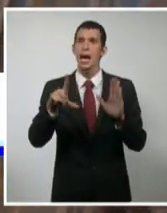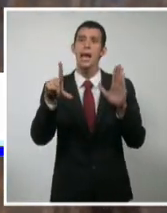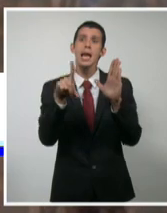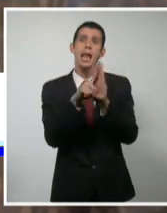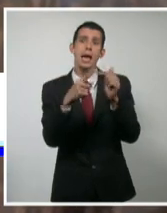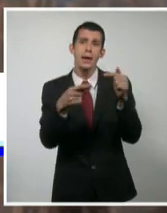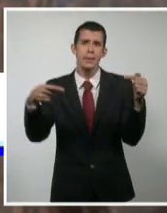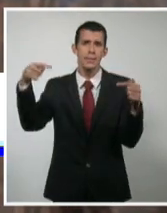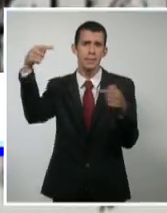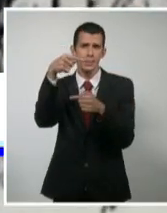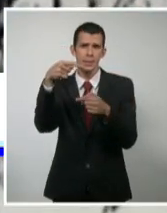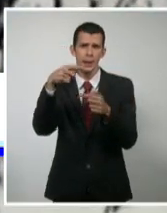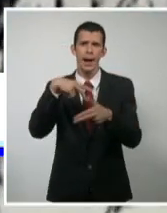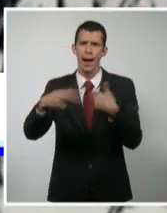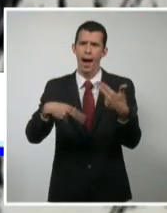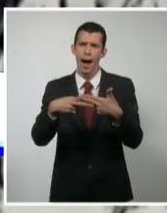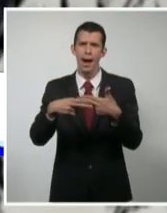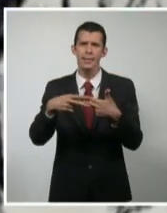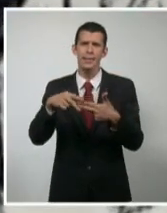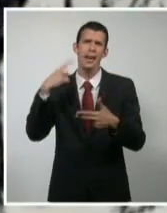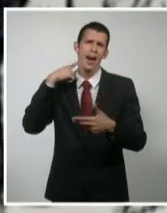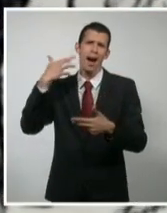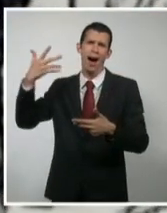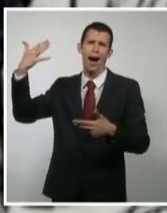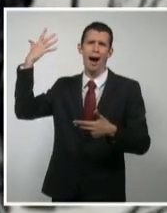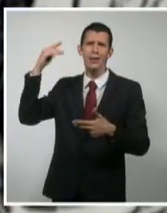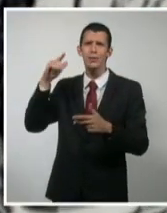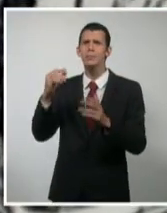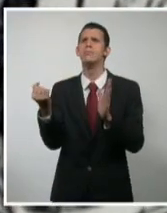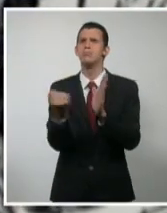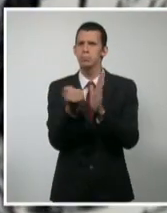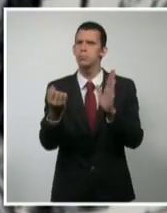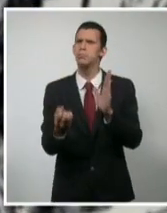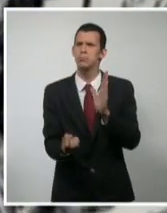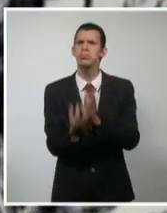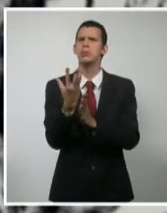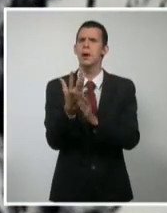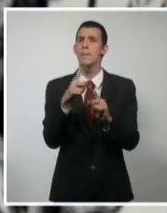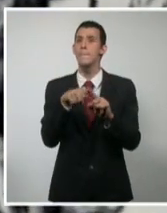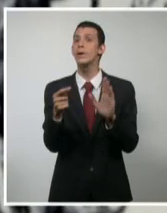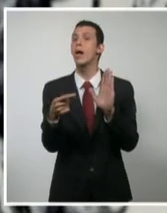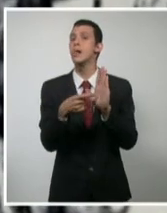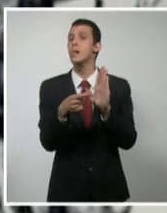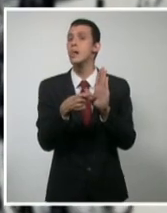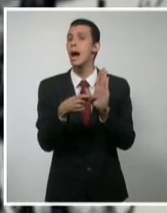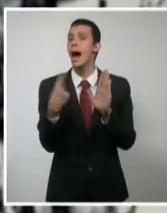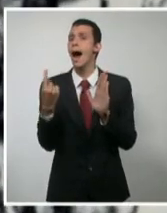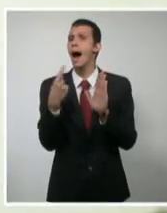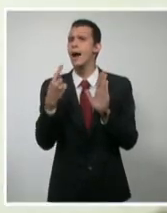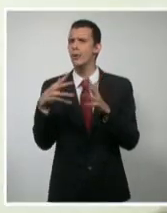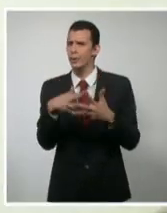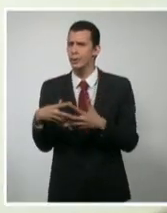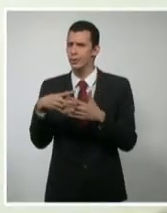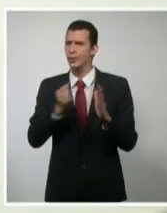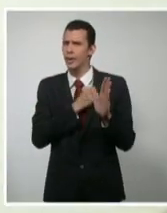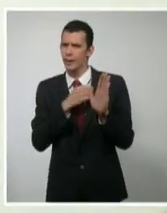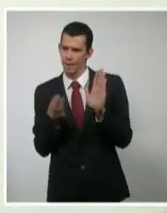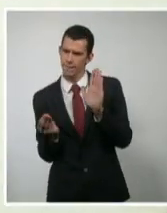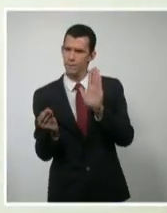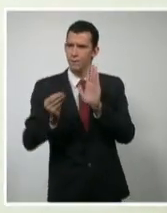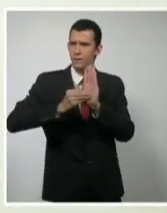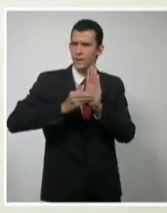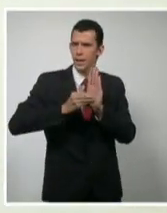había república? La historiografía demuestra falsedades en esos procesos y los momentos de imposición ejercidos por el